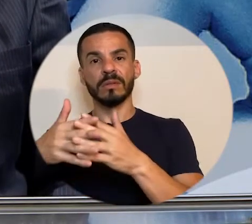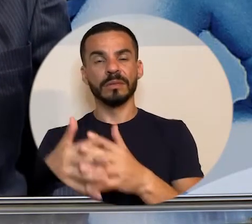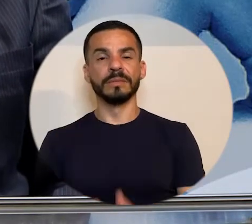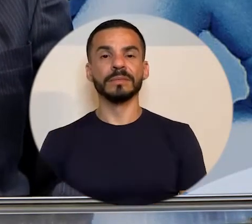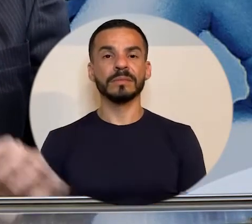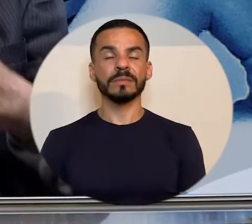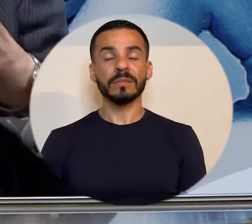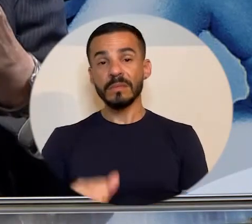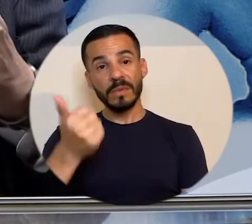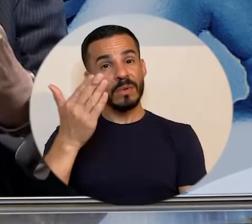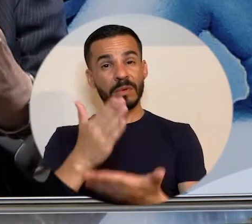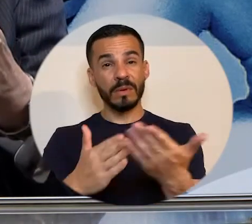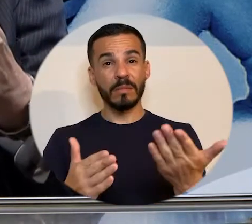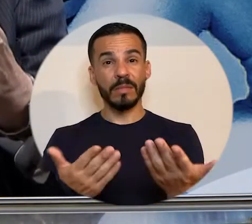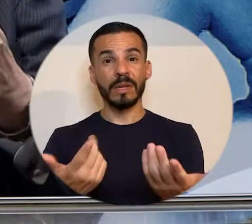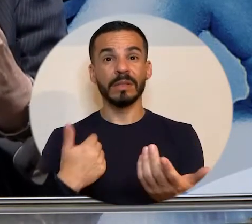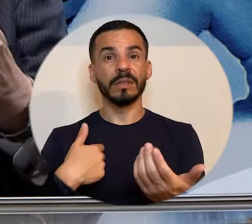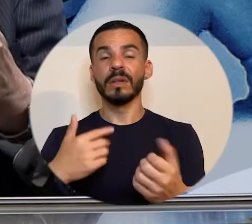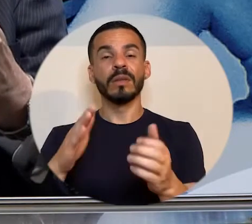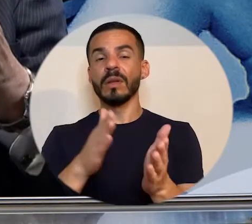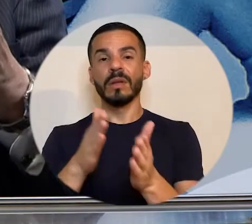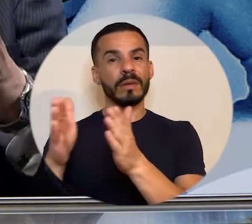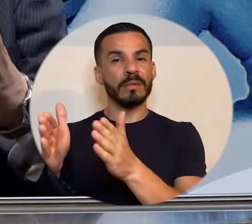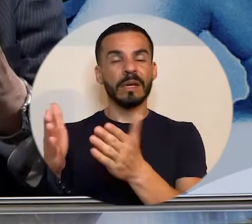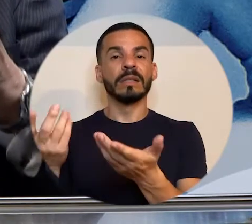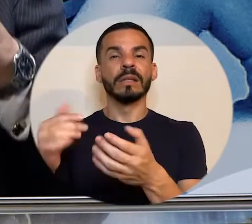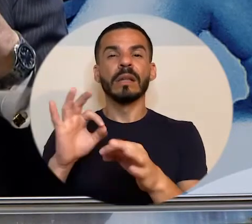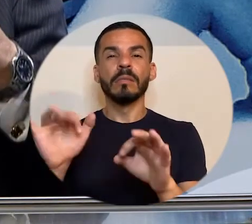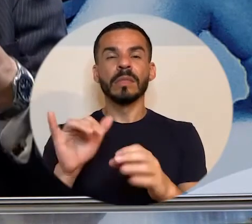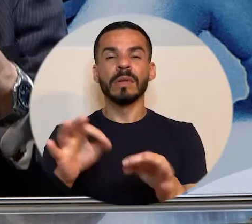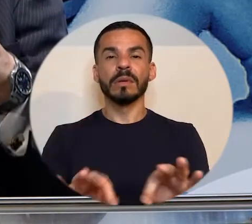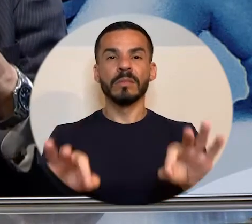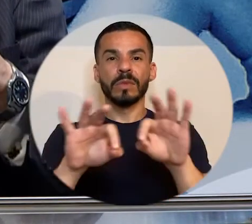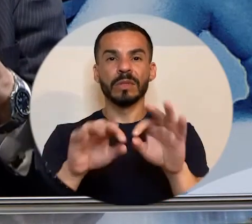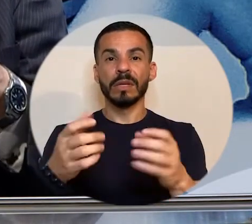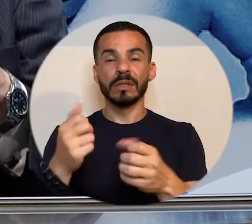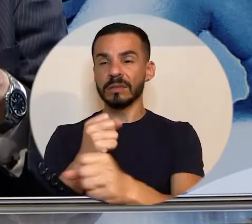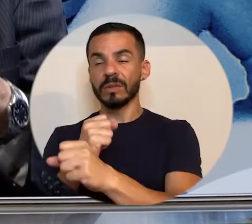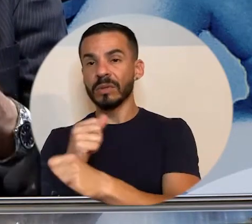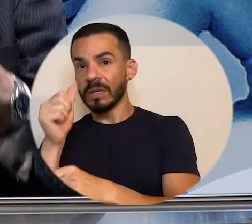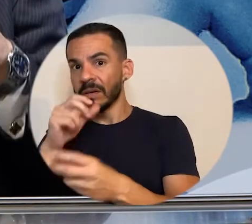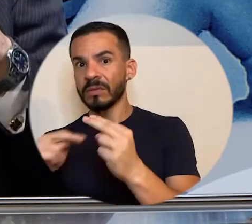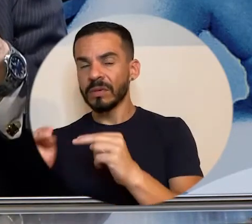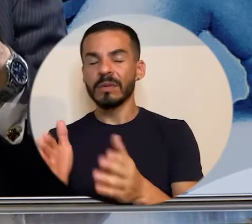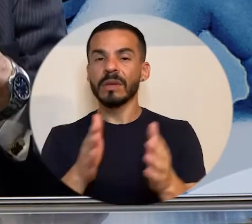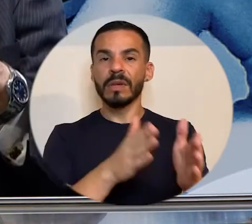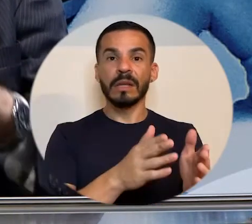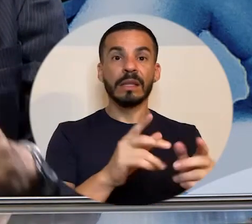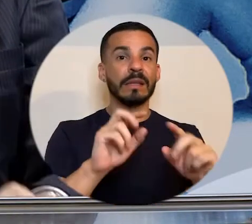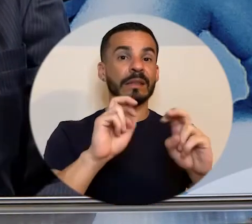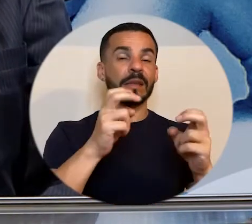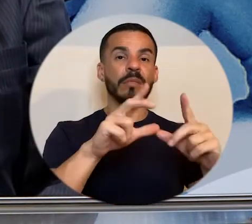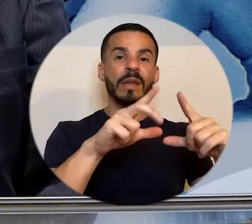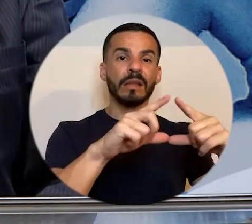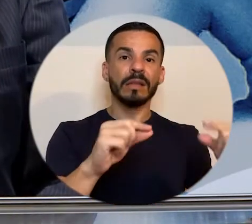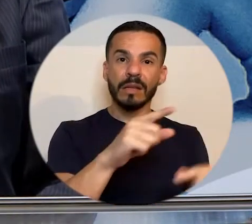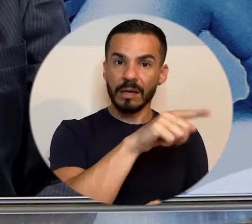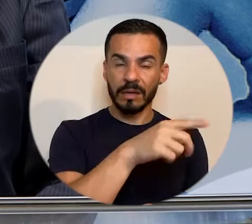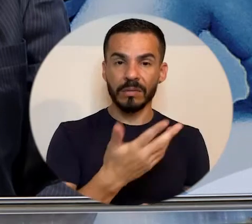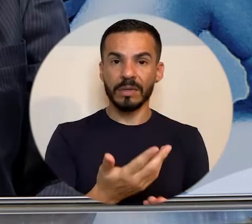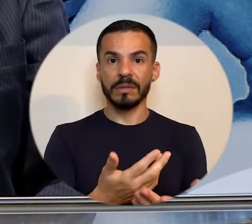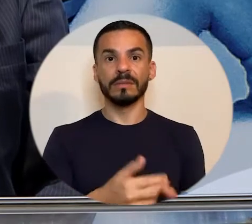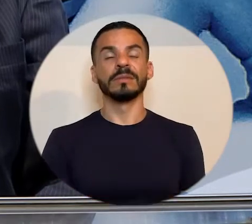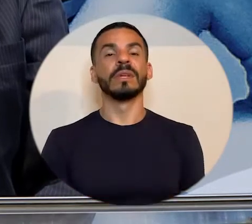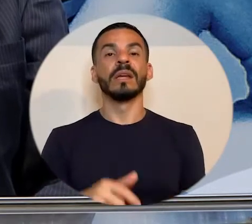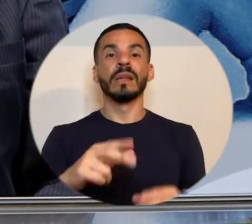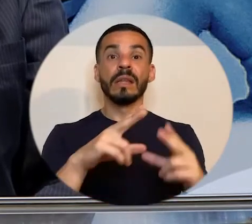Estados Unidos. Y la otra parte, que no lo van a dejar de lado, no lo dejemos de lado, no solo el tema de seguridad y narcotráfico, el tema de Nicaragua. A la